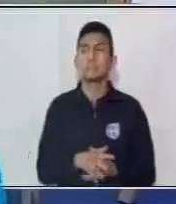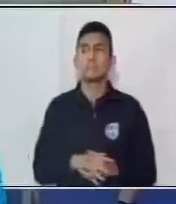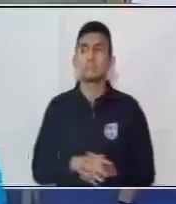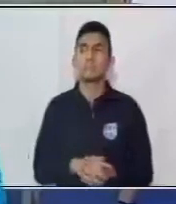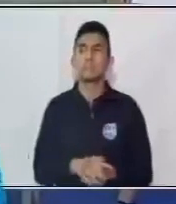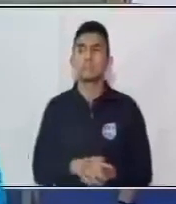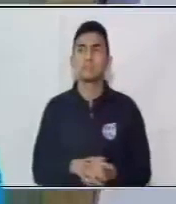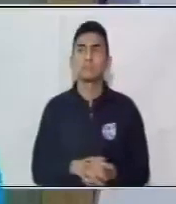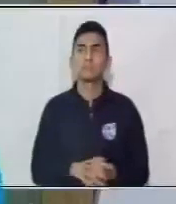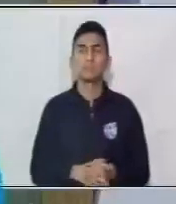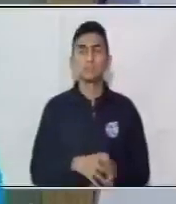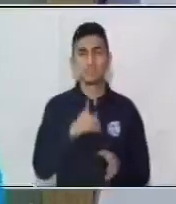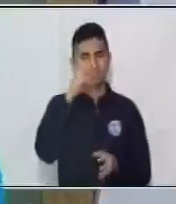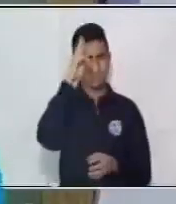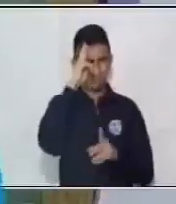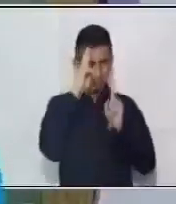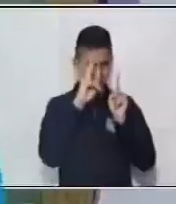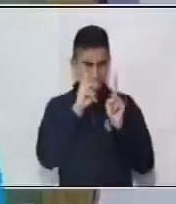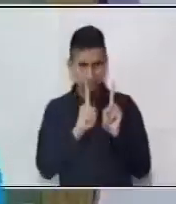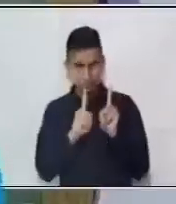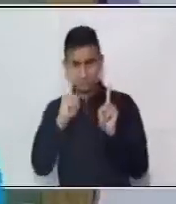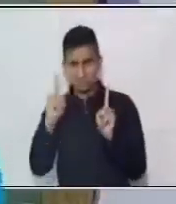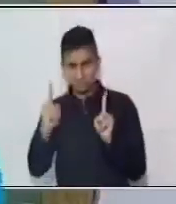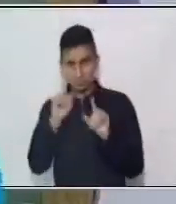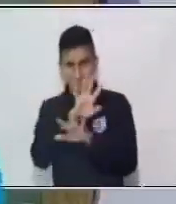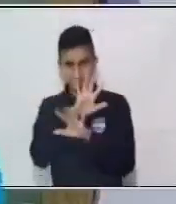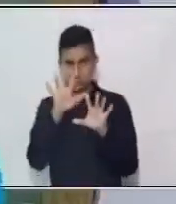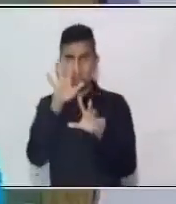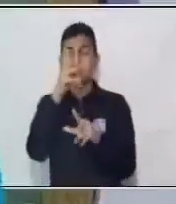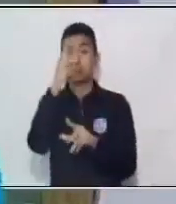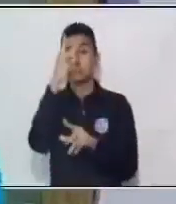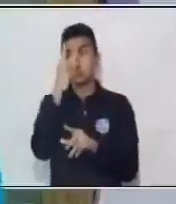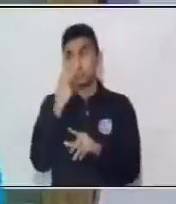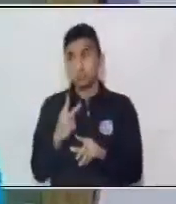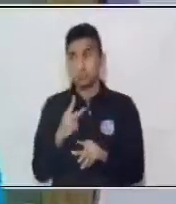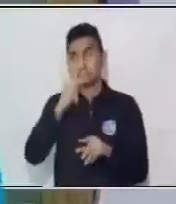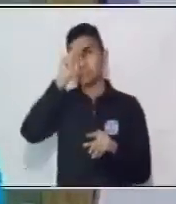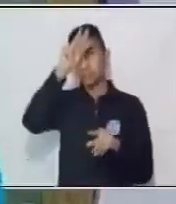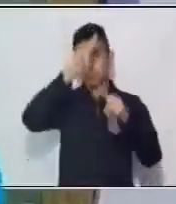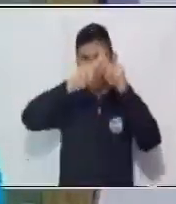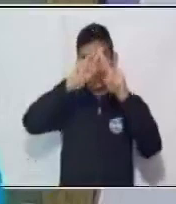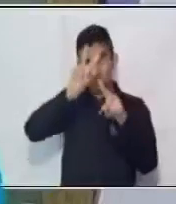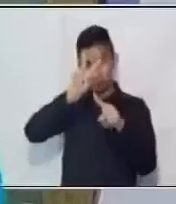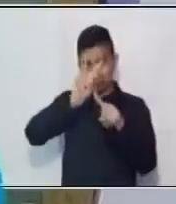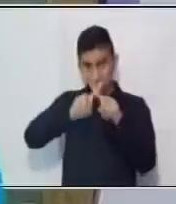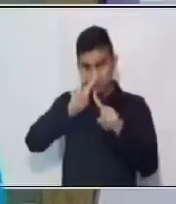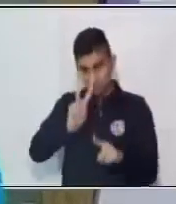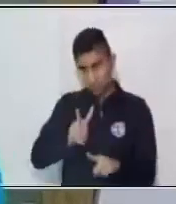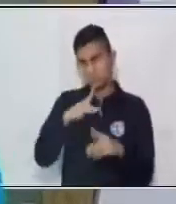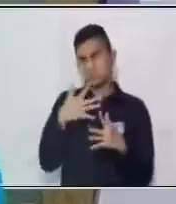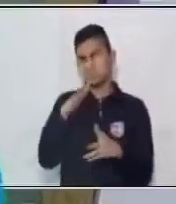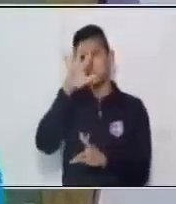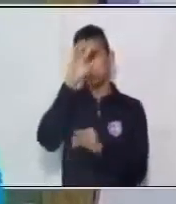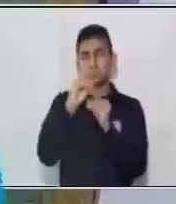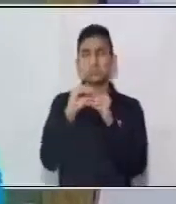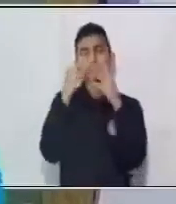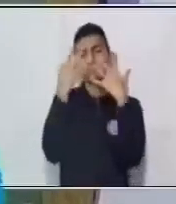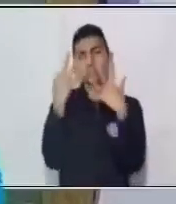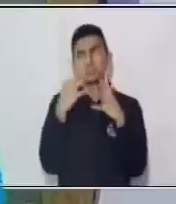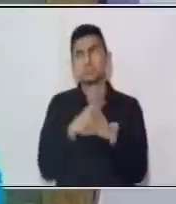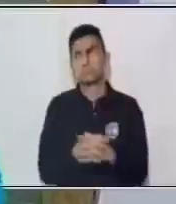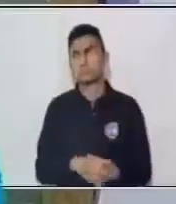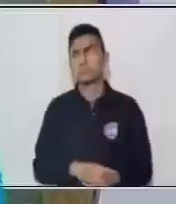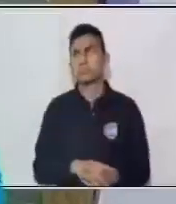quede 1 y 1. Y ahora multiplicamos. 2 por 2, 4, y 4 por 2,